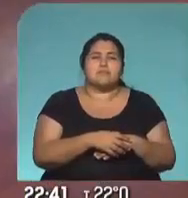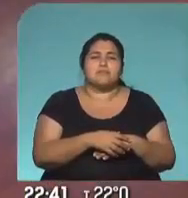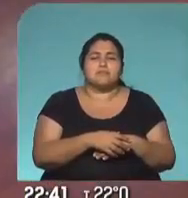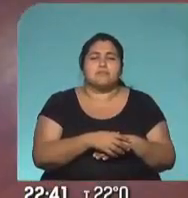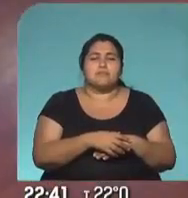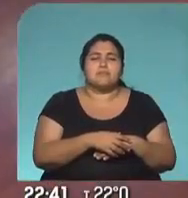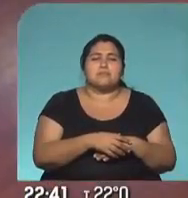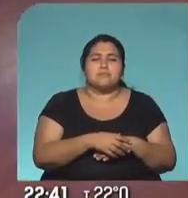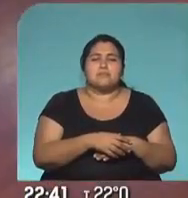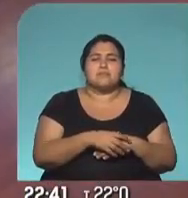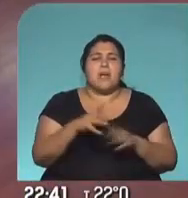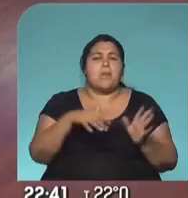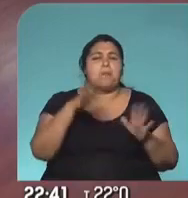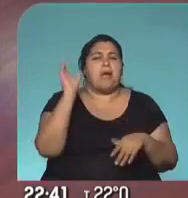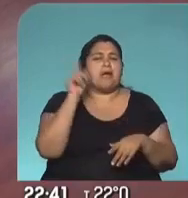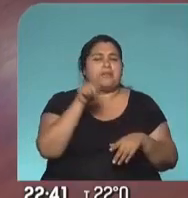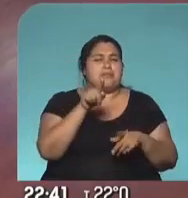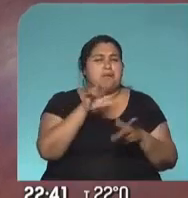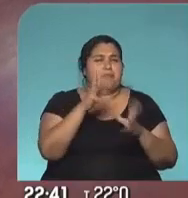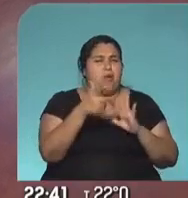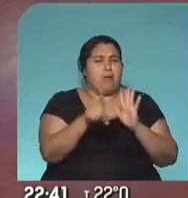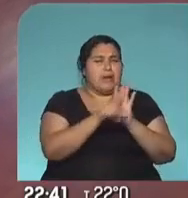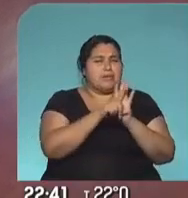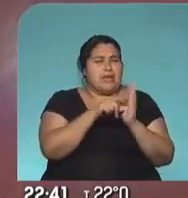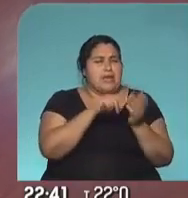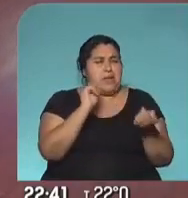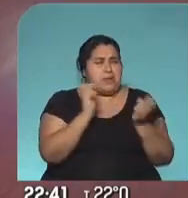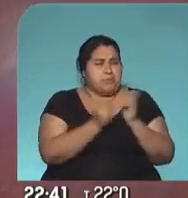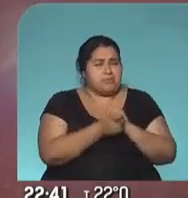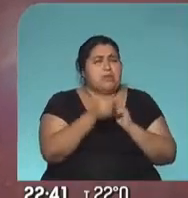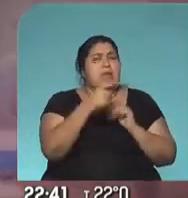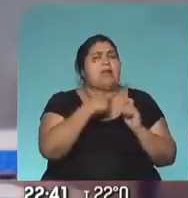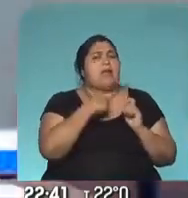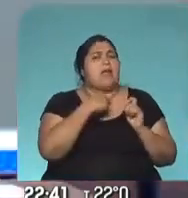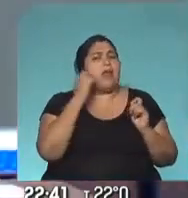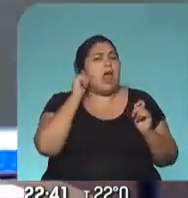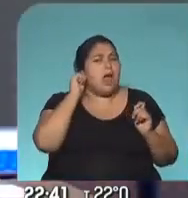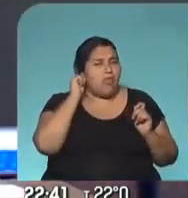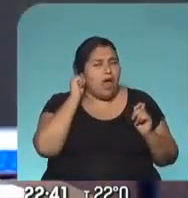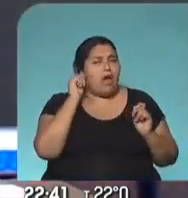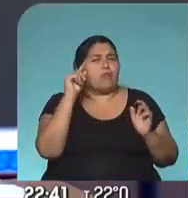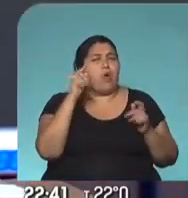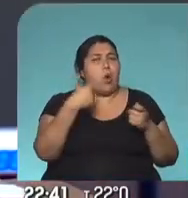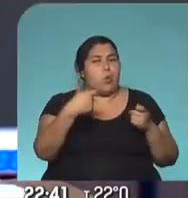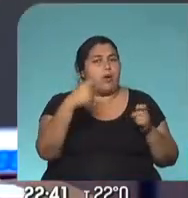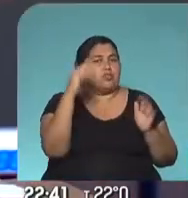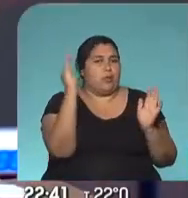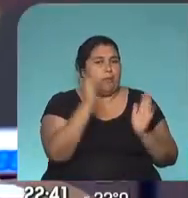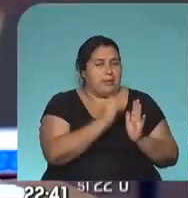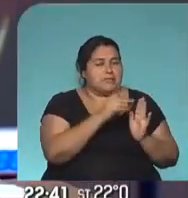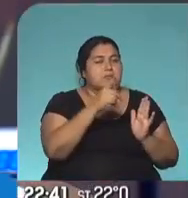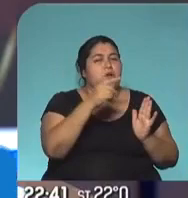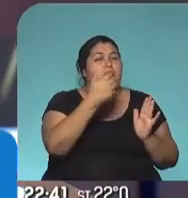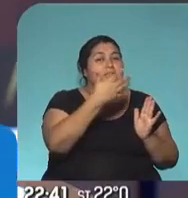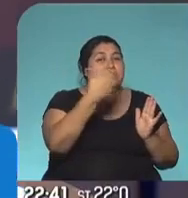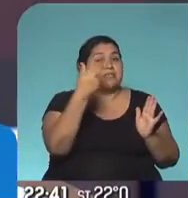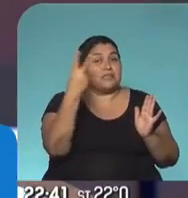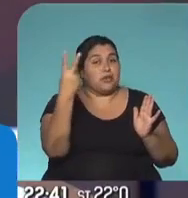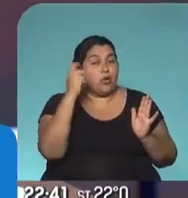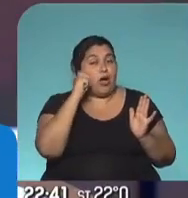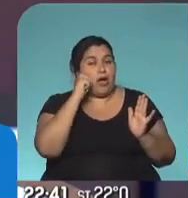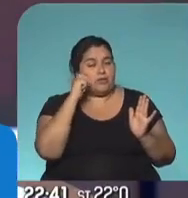La llaman la madre de todas las reformas. Se trata de reducir la edad de jubilación de 62 años